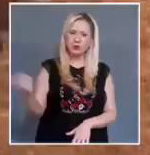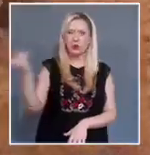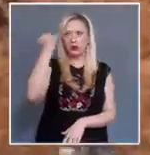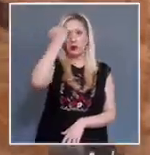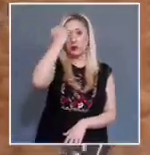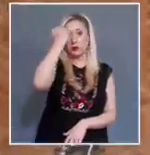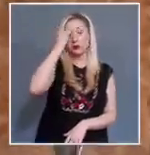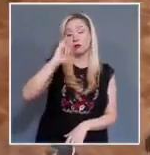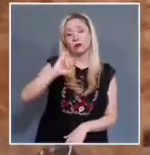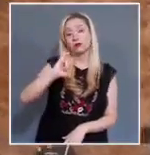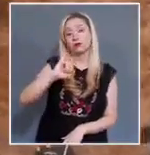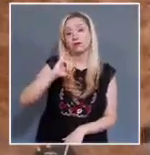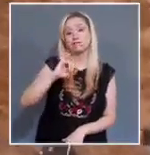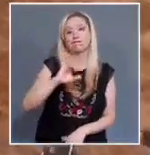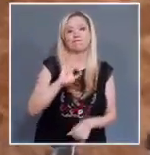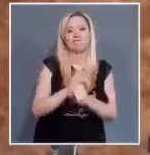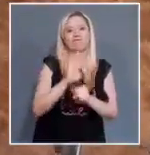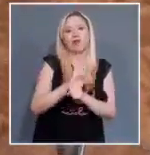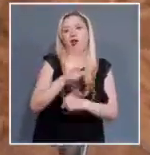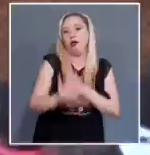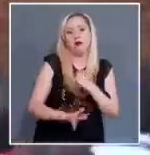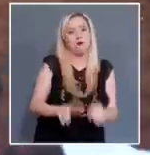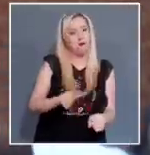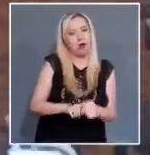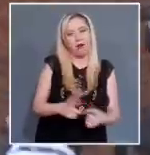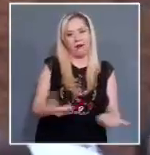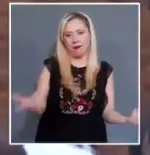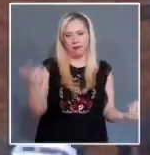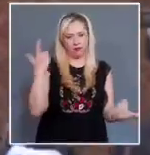Poder Judicial de la Federación, Alejandro Anaya Huertas.